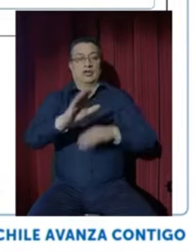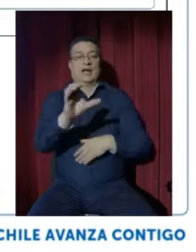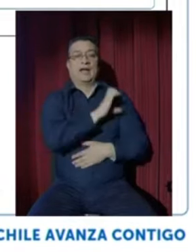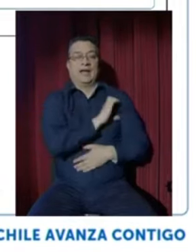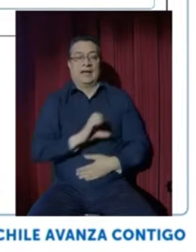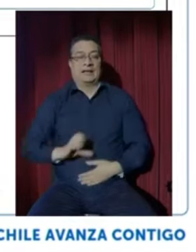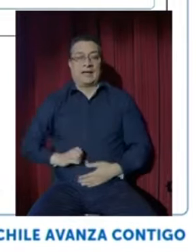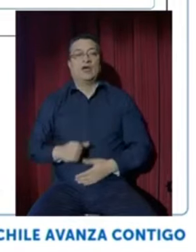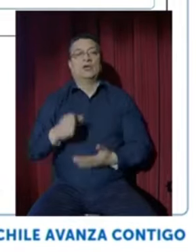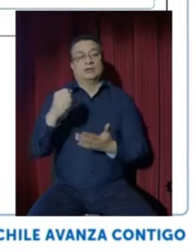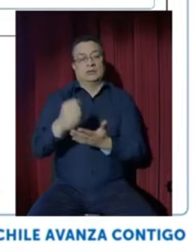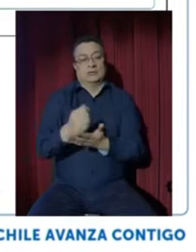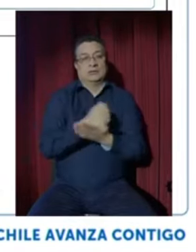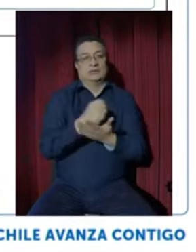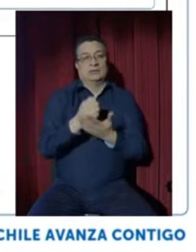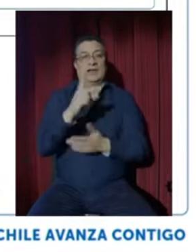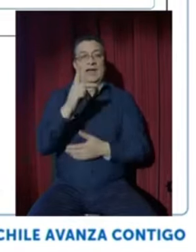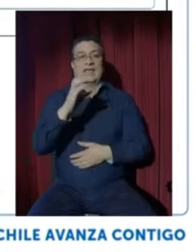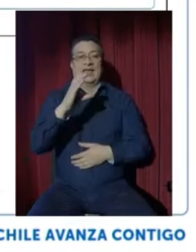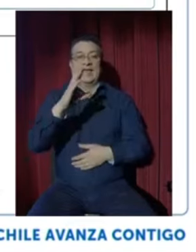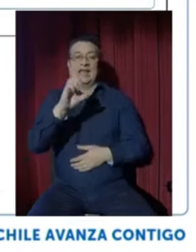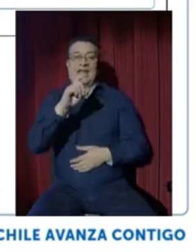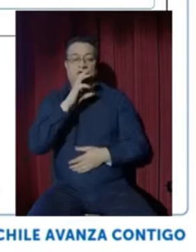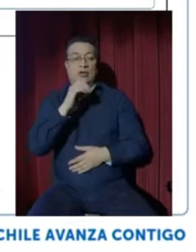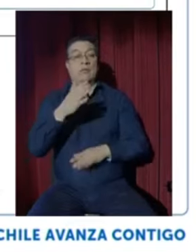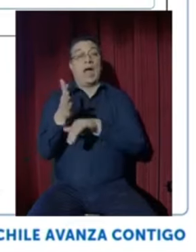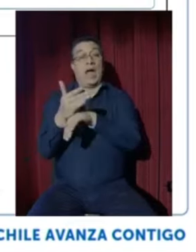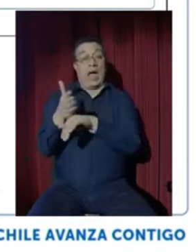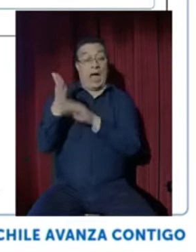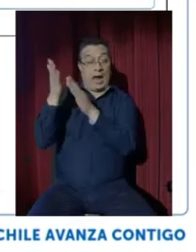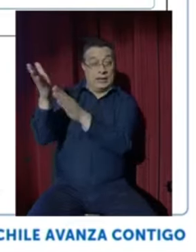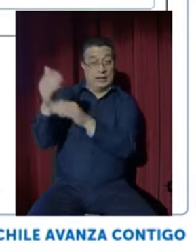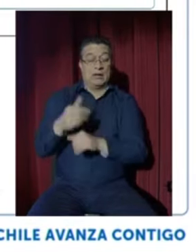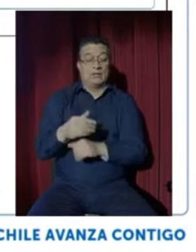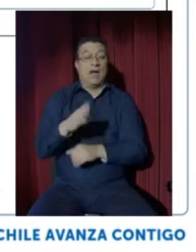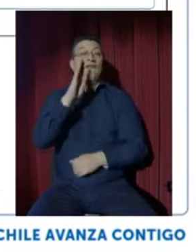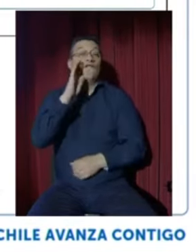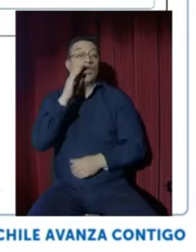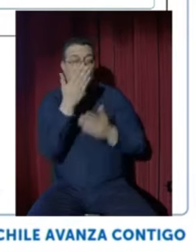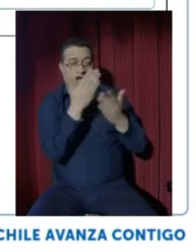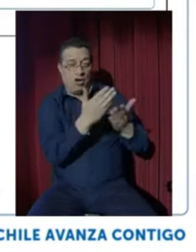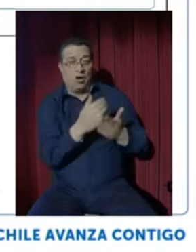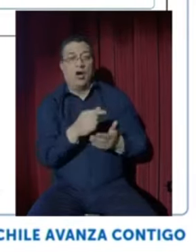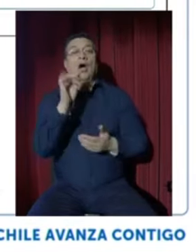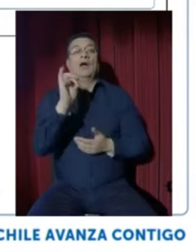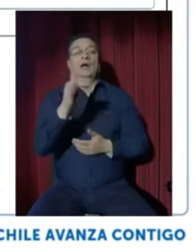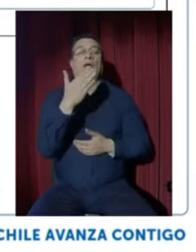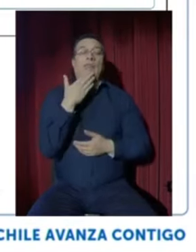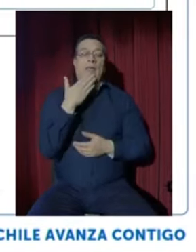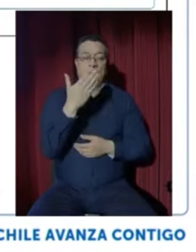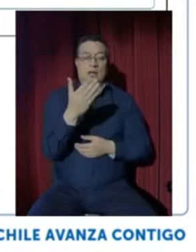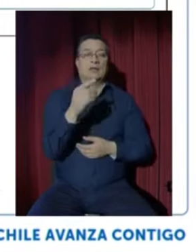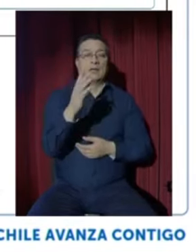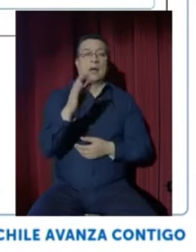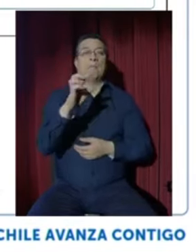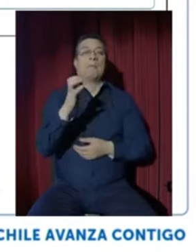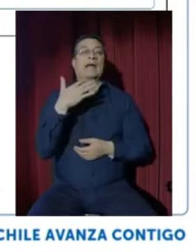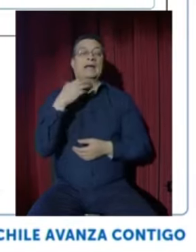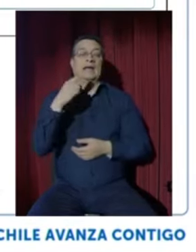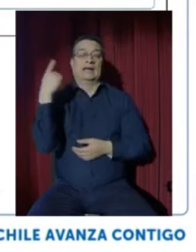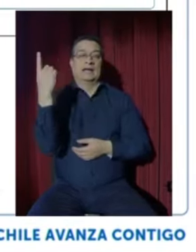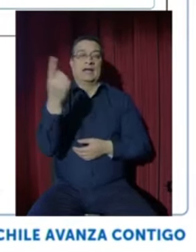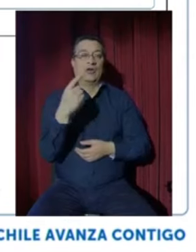estado tramitar los decretos en arica en la región del bí bío y también lo que se anunció en el parque nacional